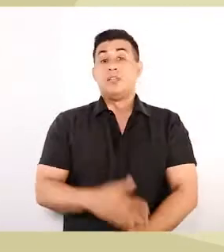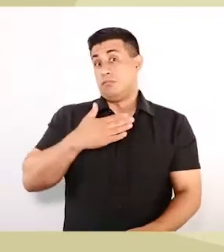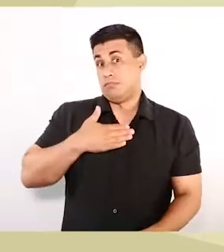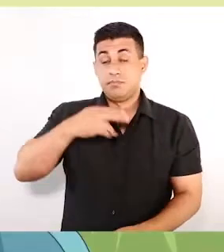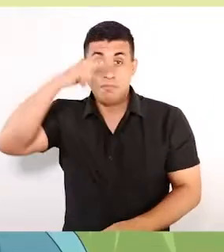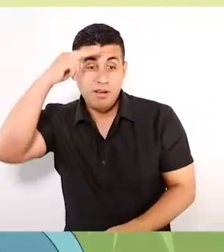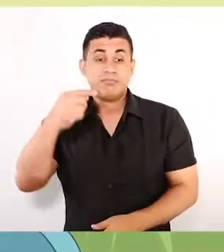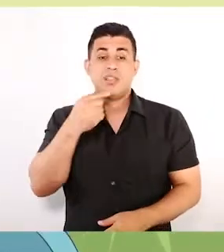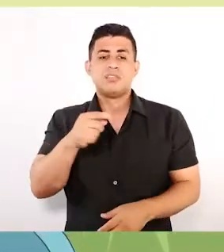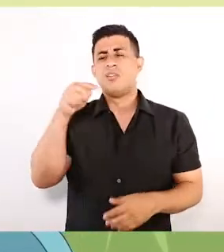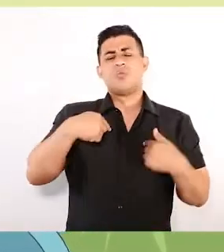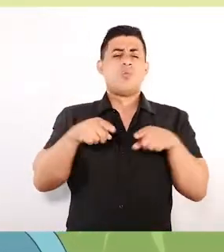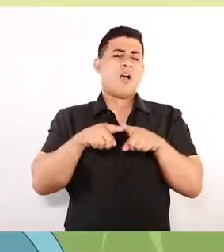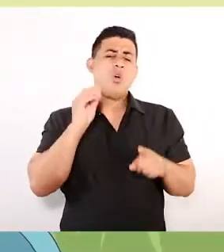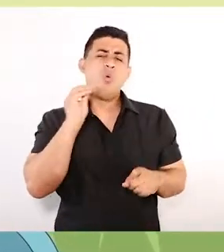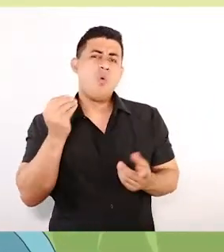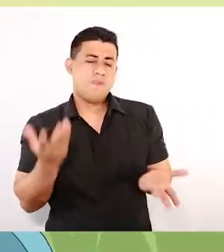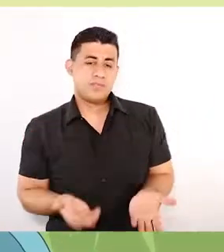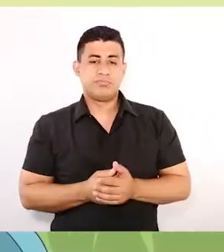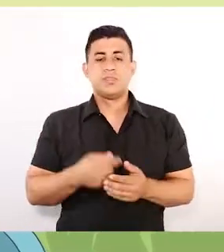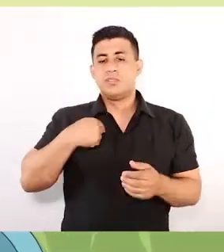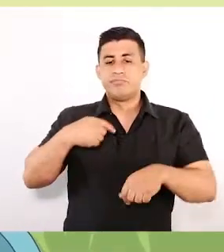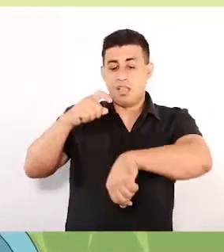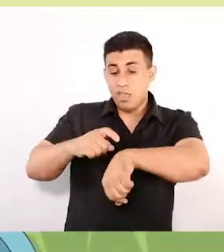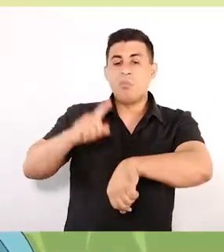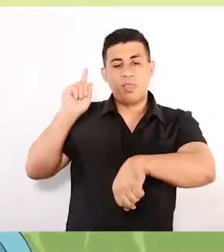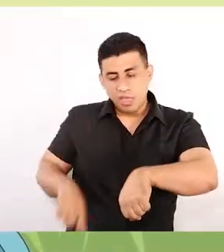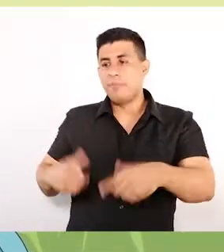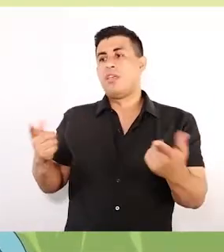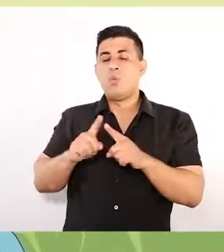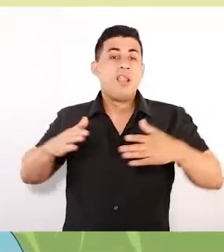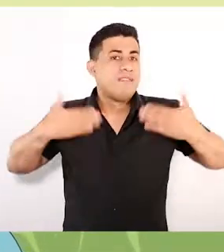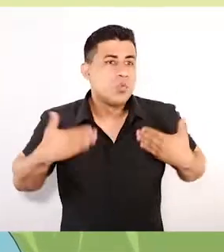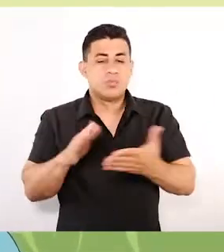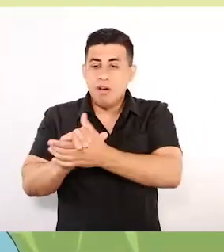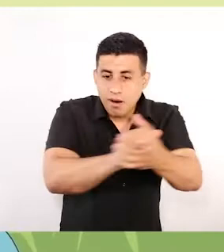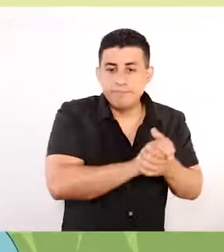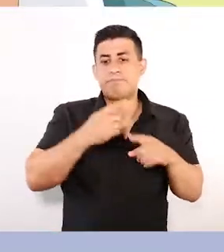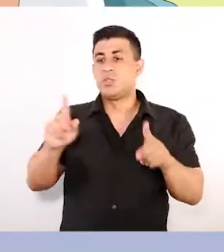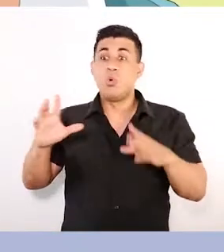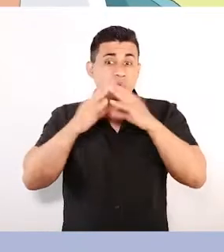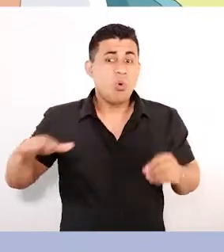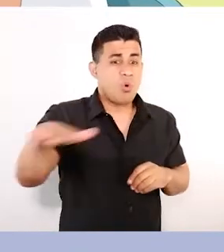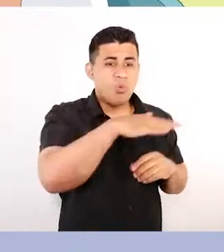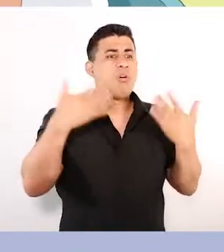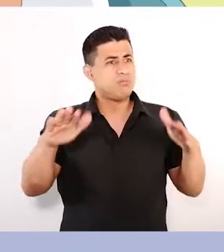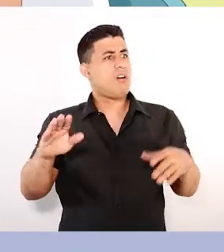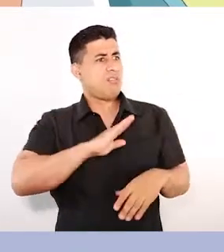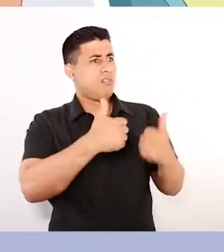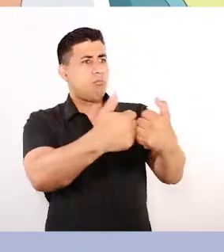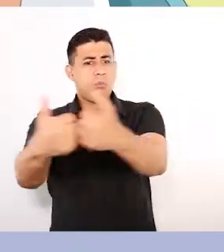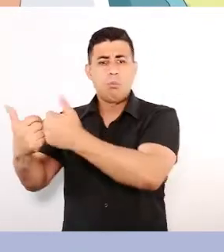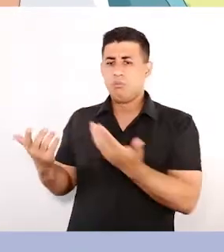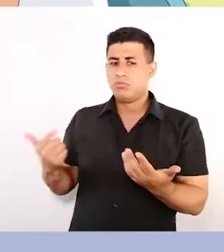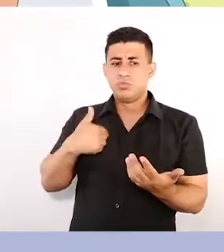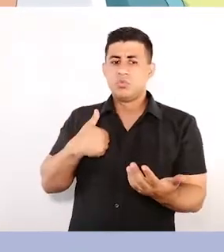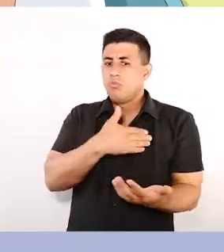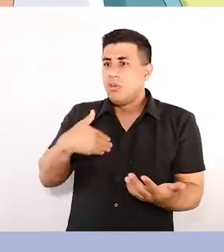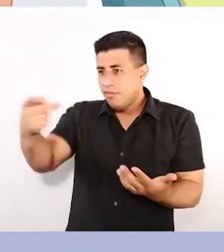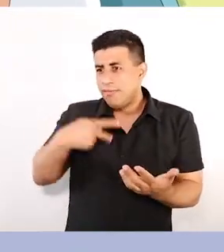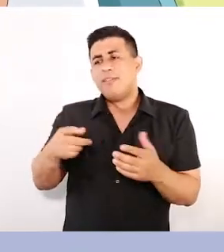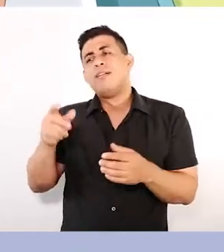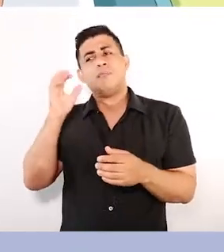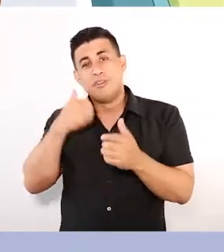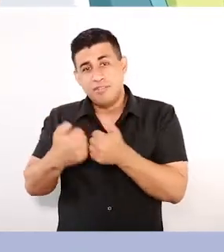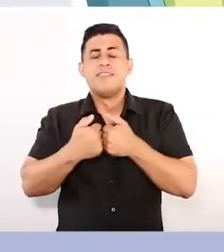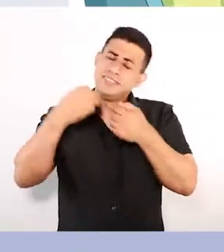separarnos. Mi papá dice que soy muy joven y que es el tiempo de disfrutar de la amistad, pero todos ya tienen enamorada y quiero